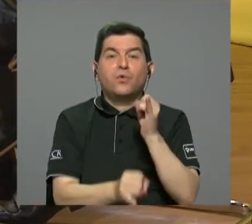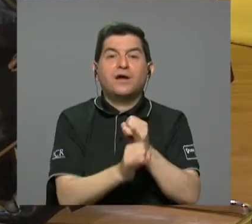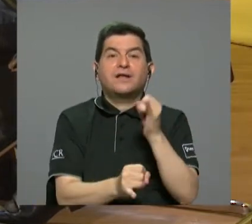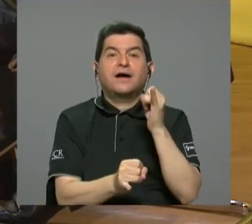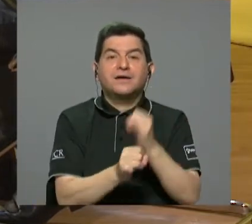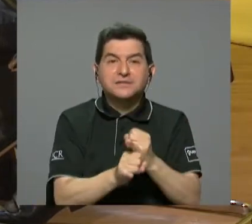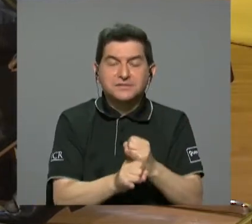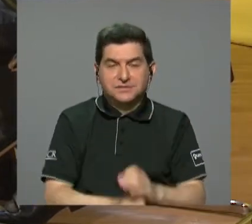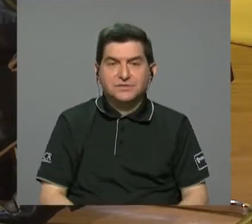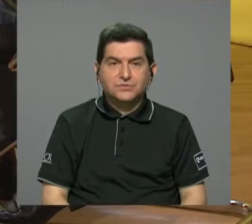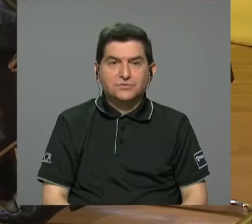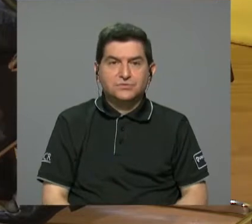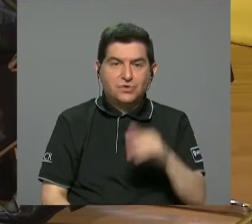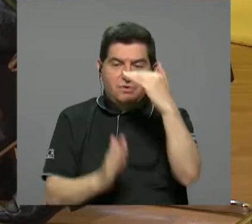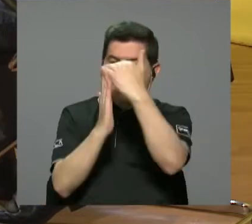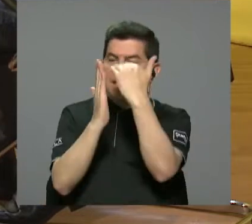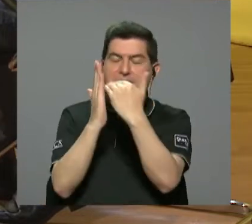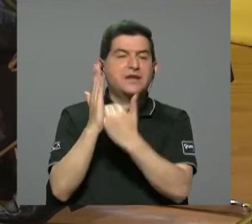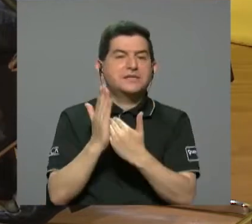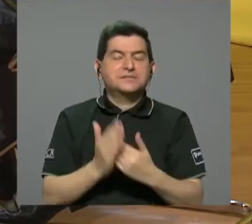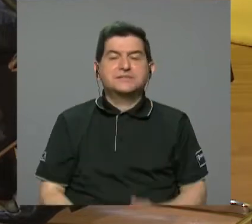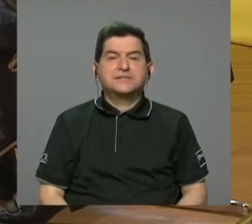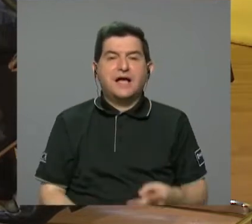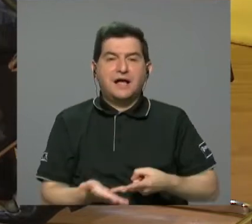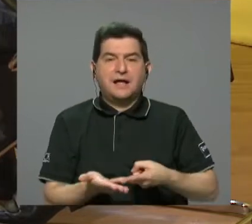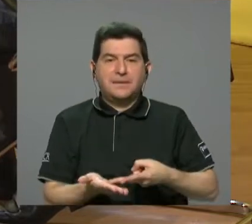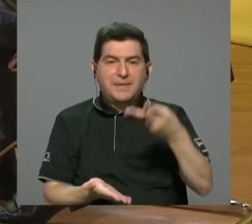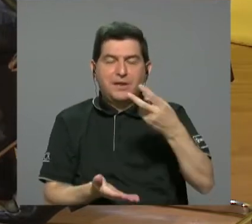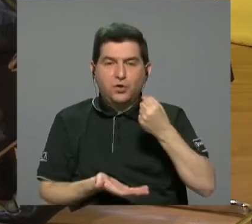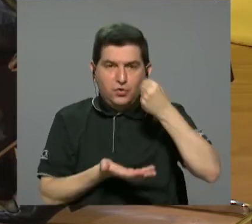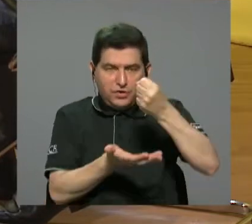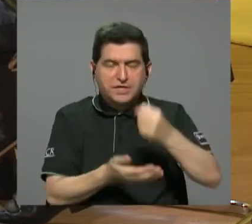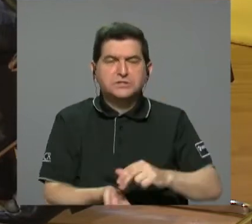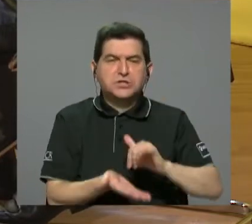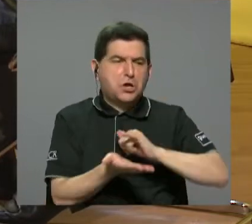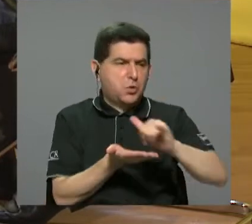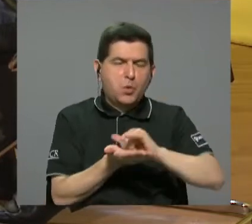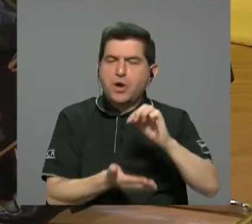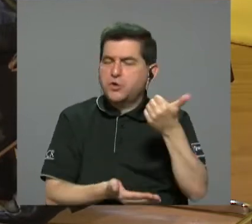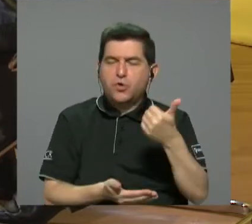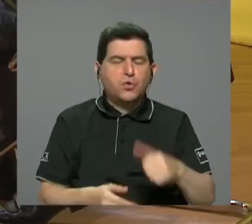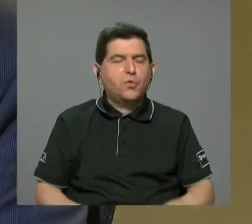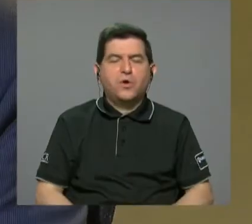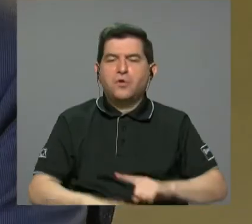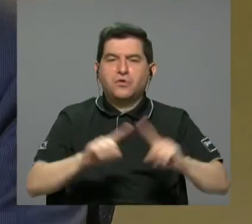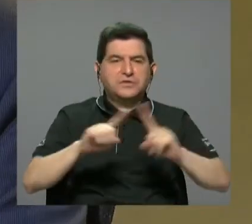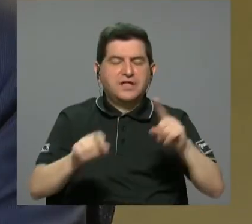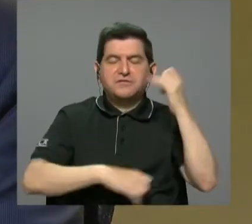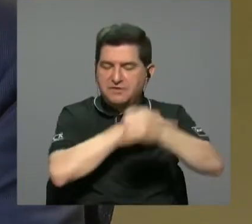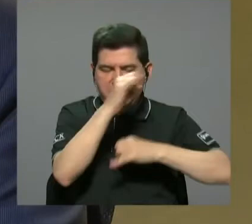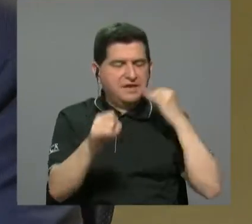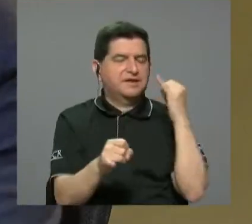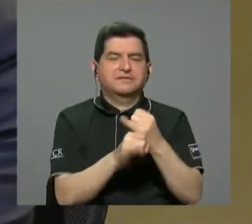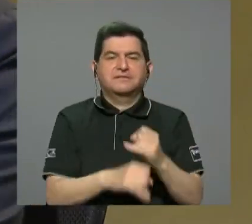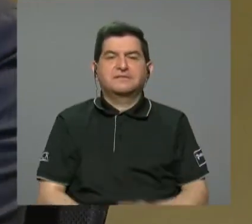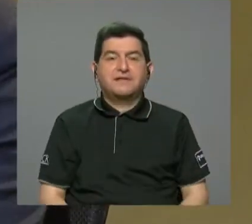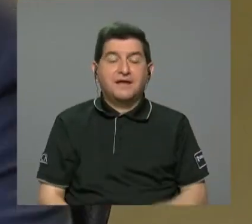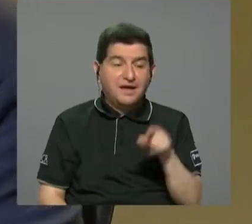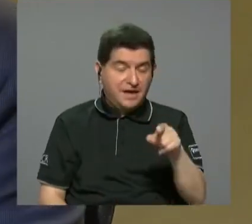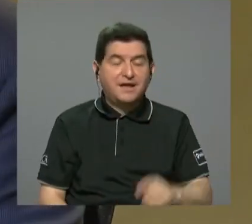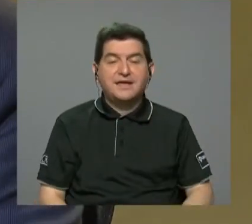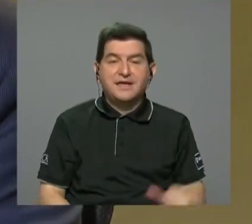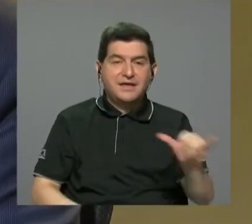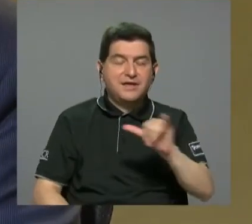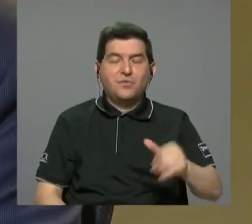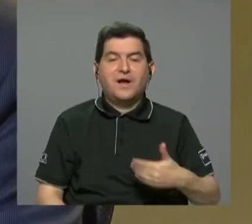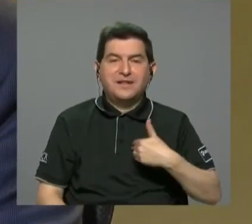entidades que están listadas en bolsa, en Nueva York o en cualquier bolsa internacional, como que esas acciones estuvieran ahí